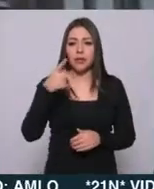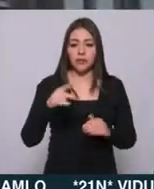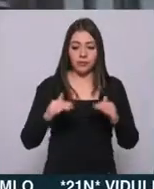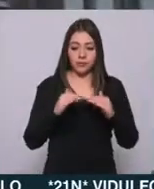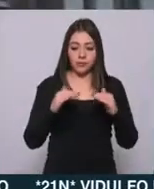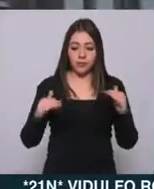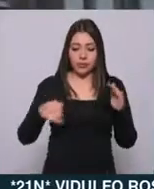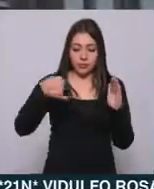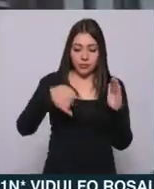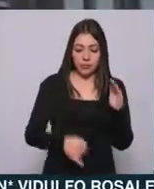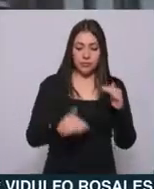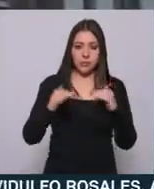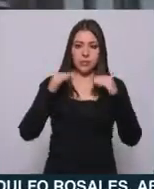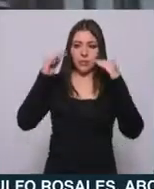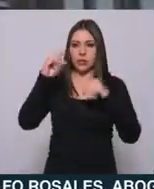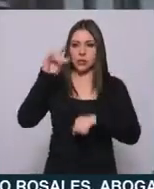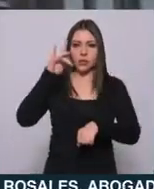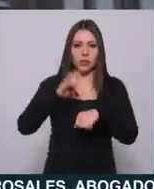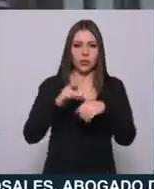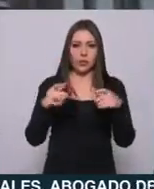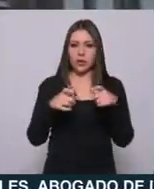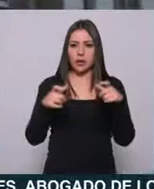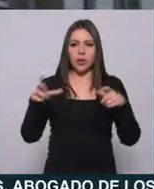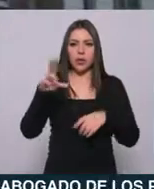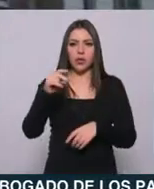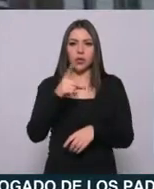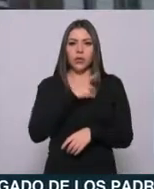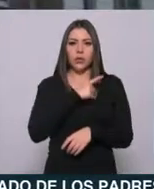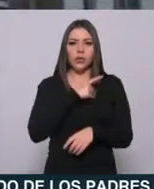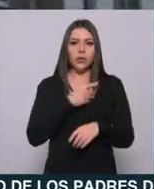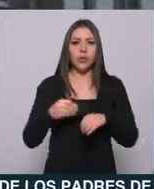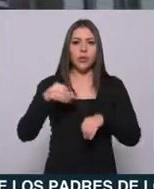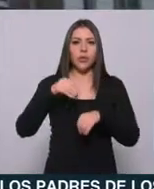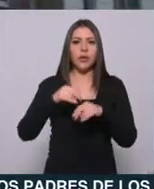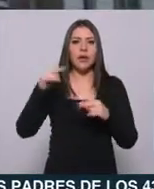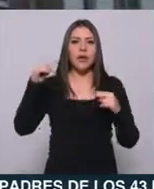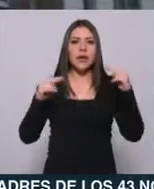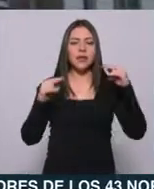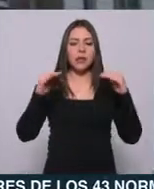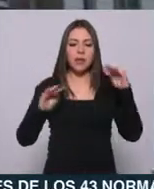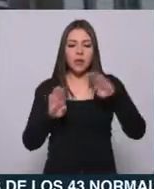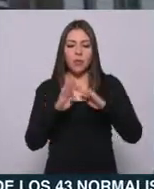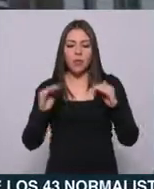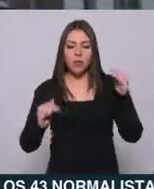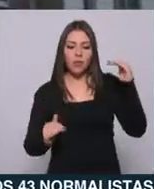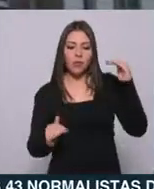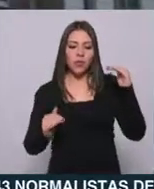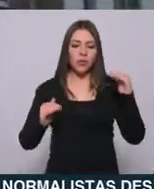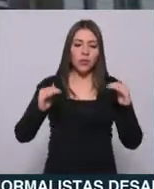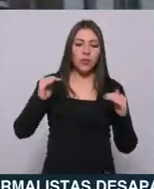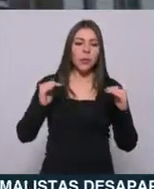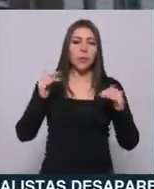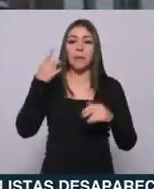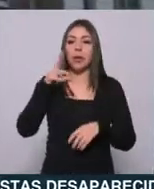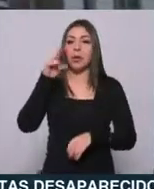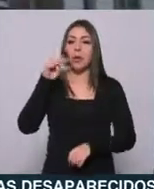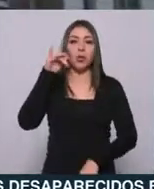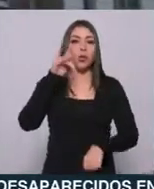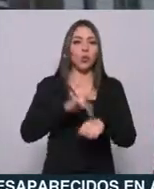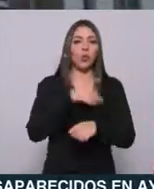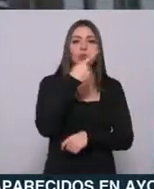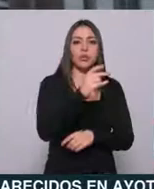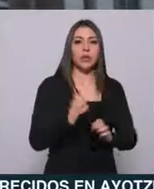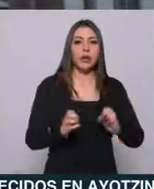banqueta. La subexcavación cilíndrica nada más renivela, no toca la estructura,